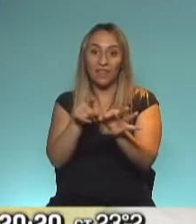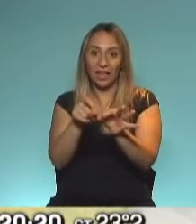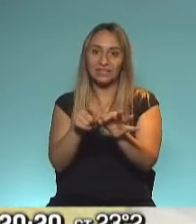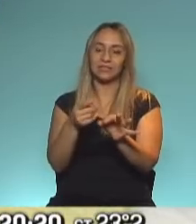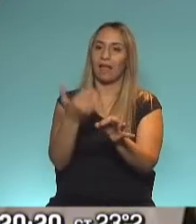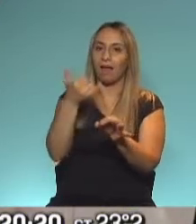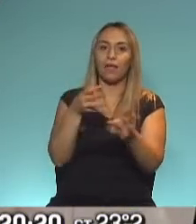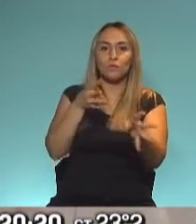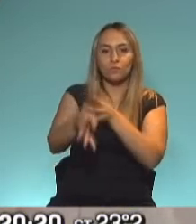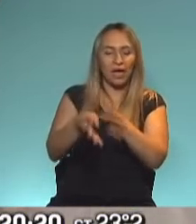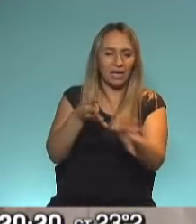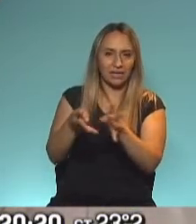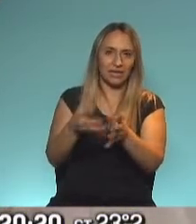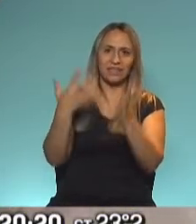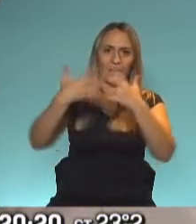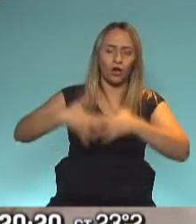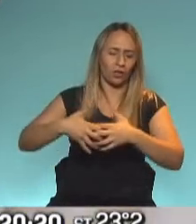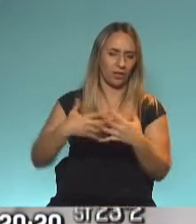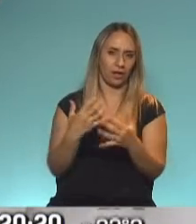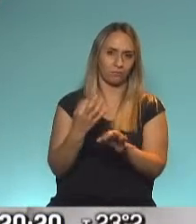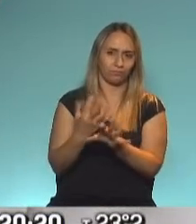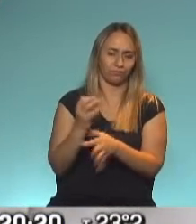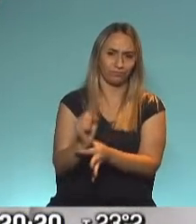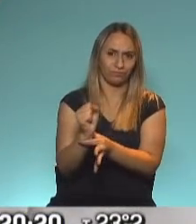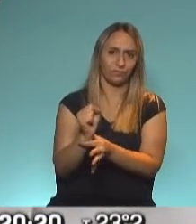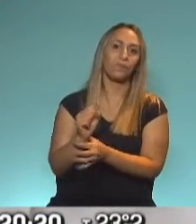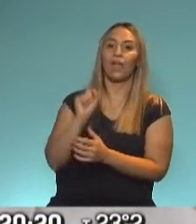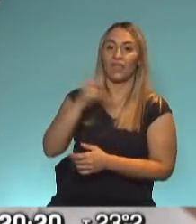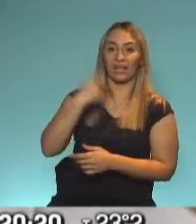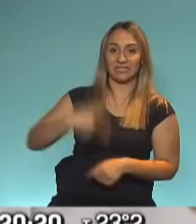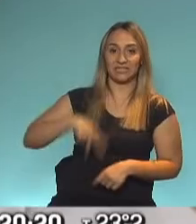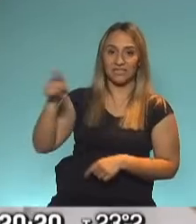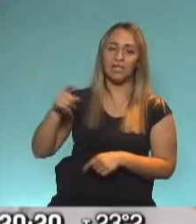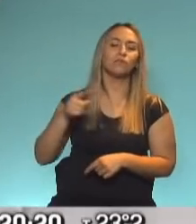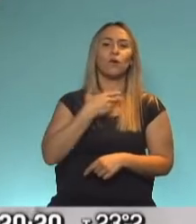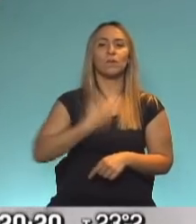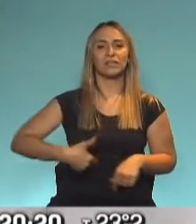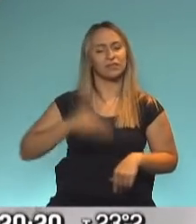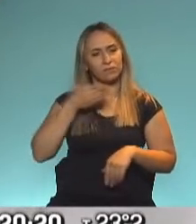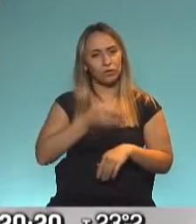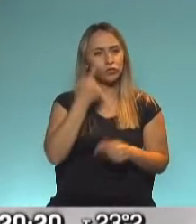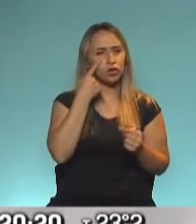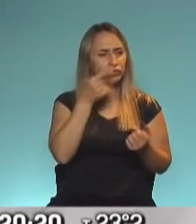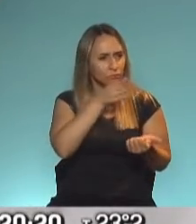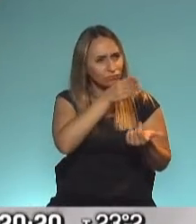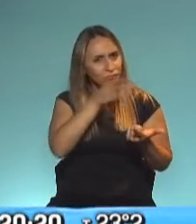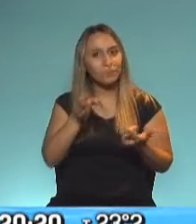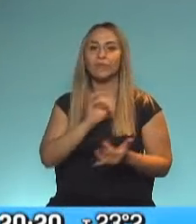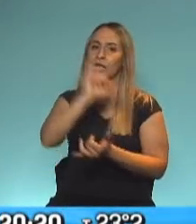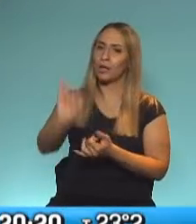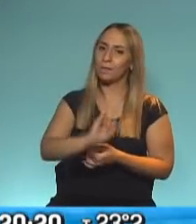alta tecnología médica de origen chino. Fue conociendo cada uno de los lugares, por supuesto que le estaban explicando justamente para qué se